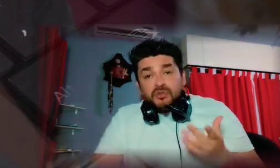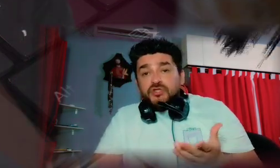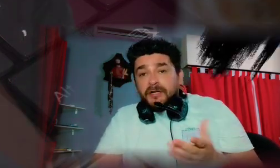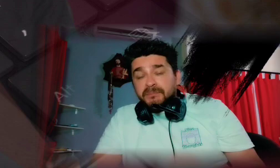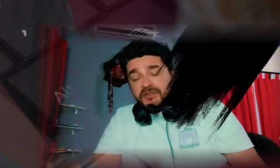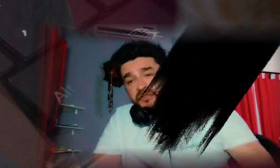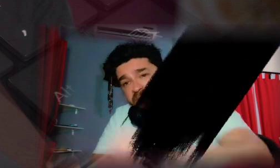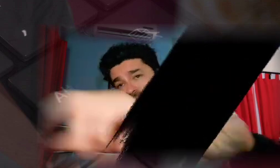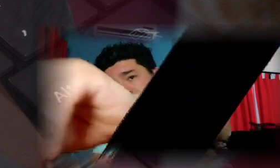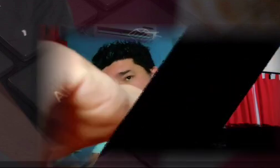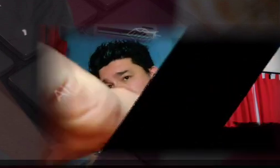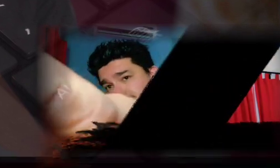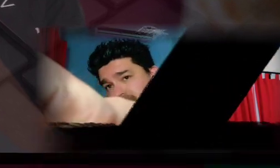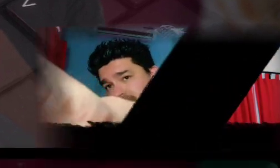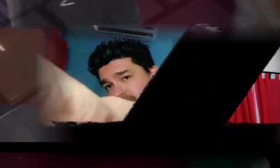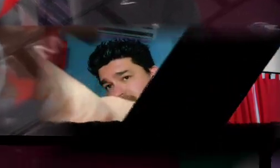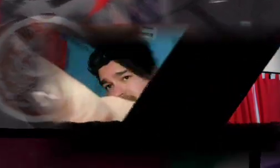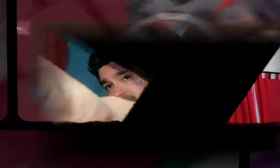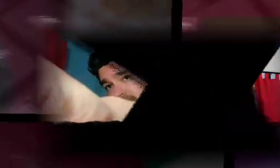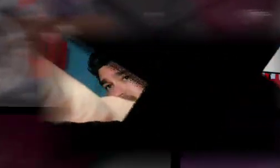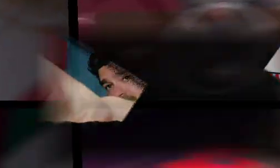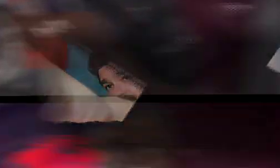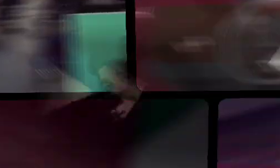voy a opinar con mucho respeto.